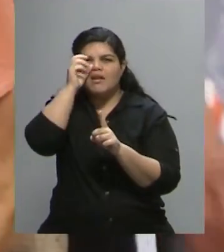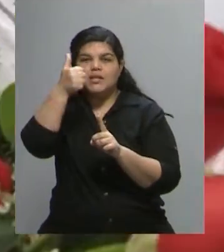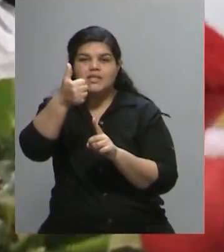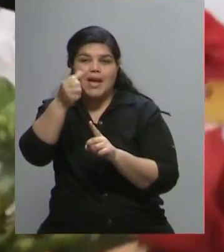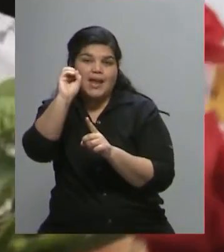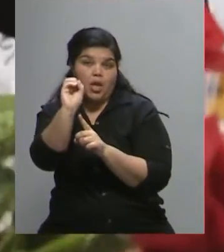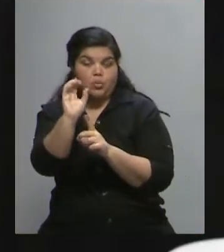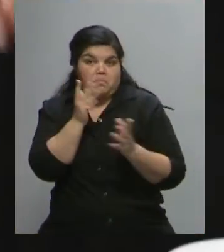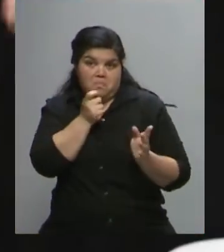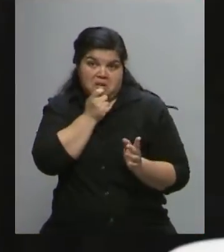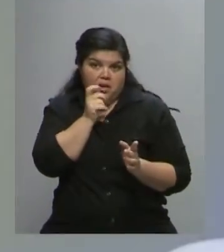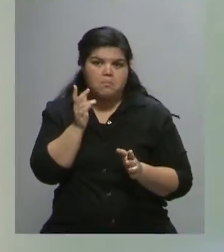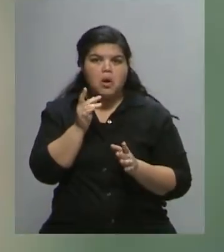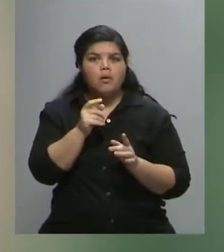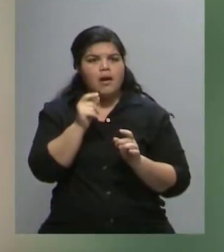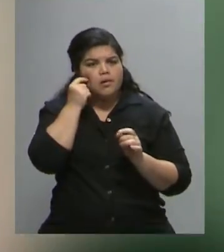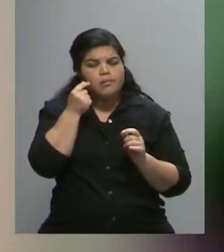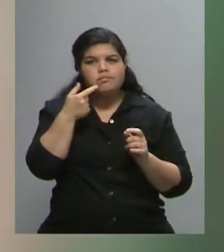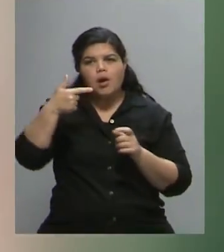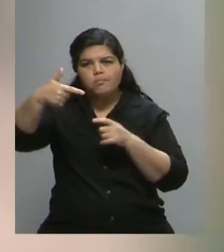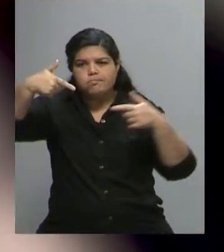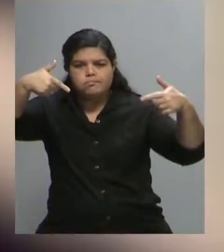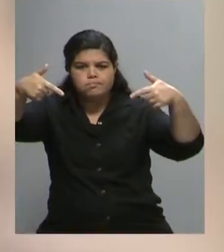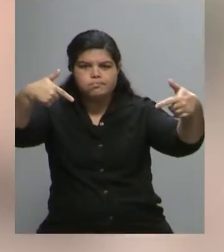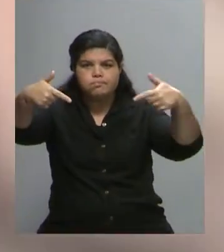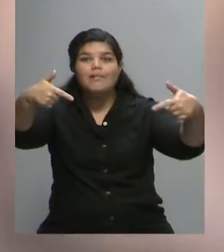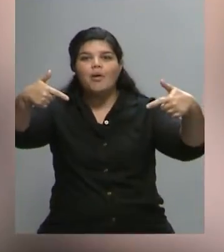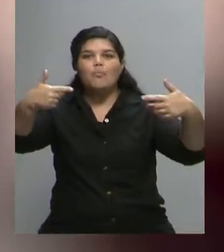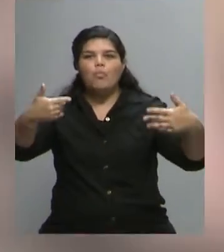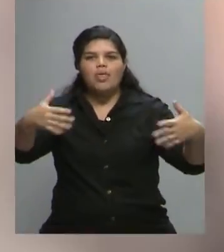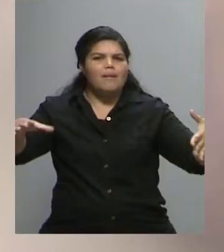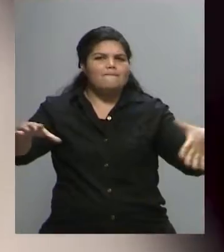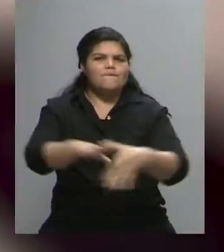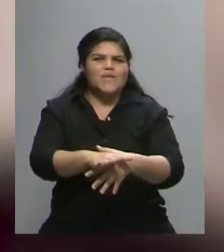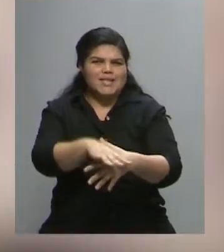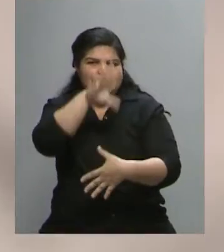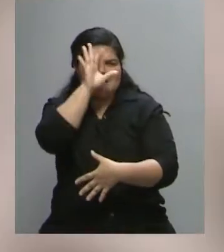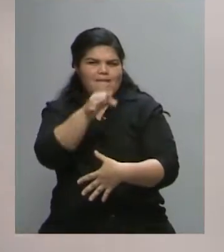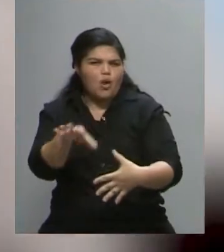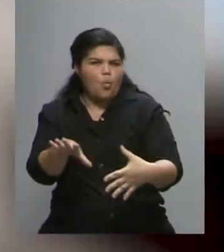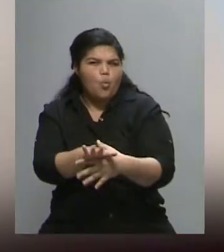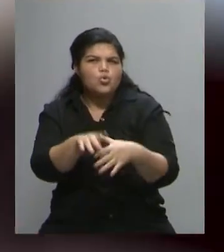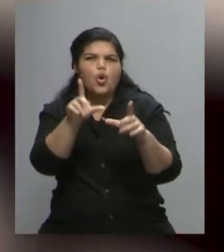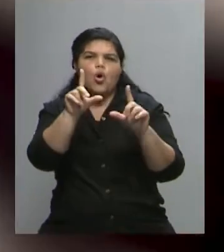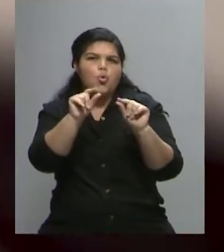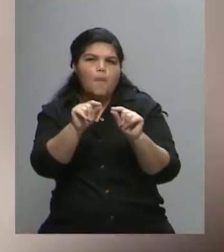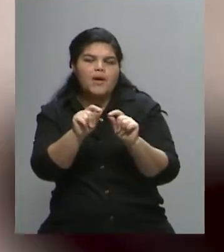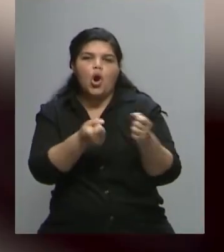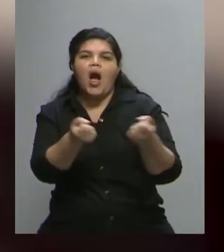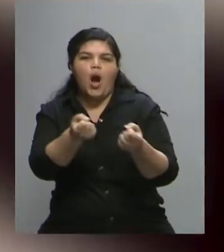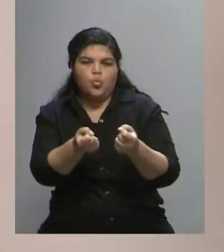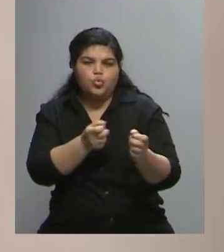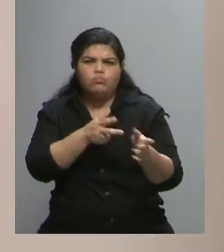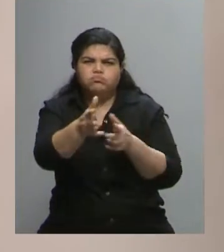predecir exactamente qué va a pasar con una precisión increíble. Ahora, suponete que la pregunta es la siguiente. Yo quiero ver qué es lo